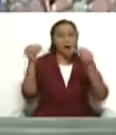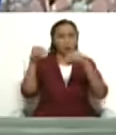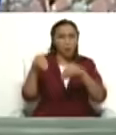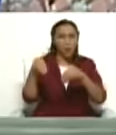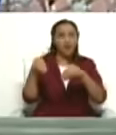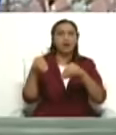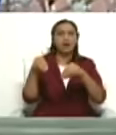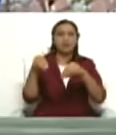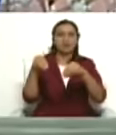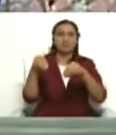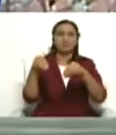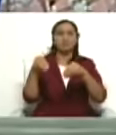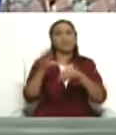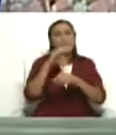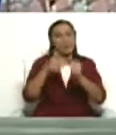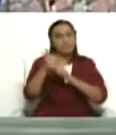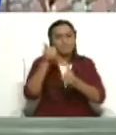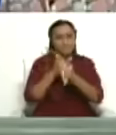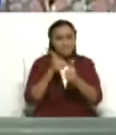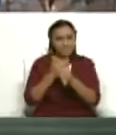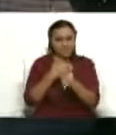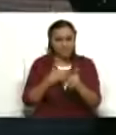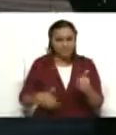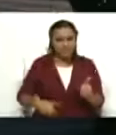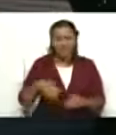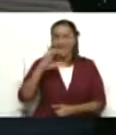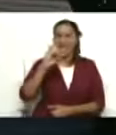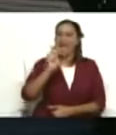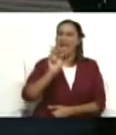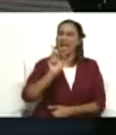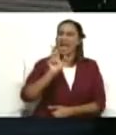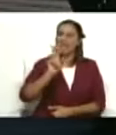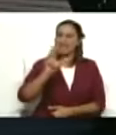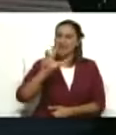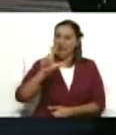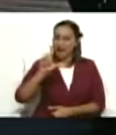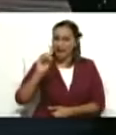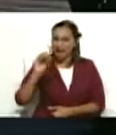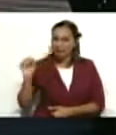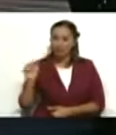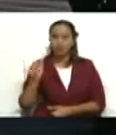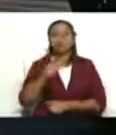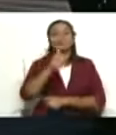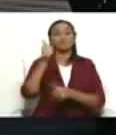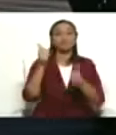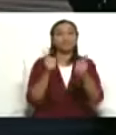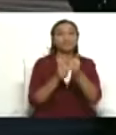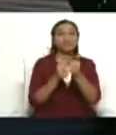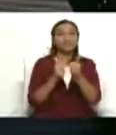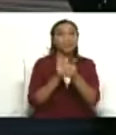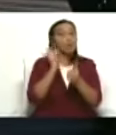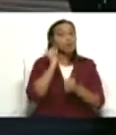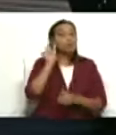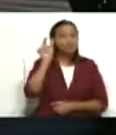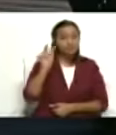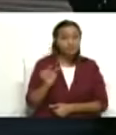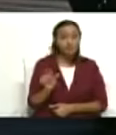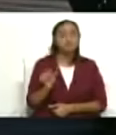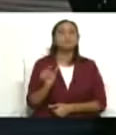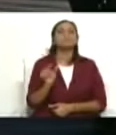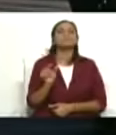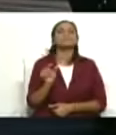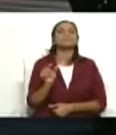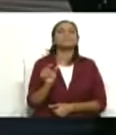el vicepresidente, el doctor Carlos Quintero, la rectora Agné Nogal, la